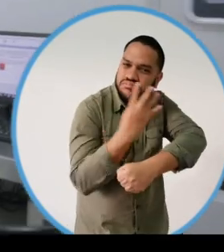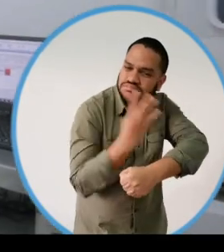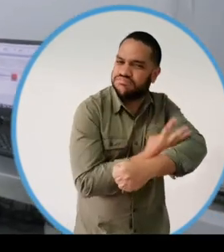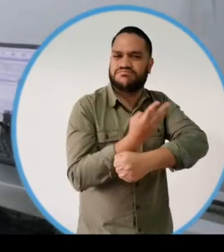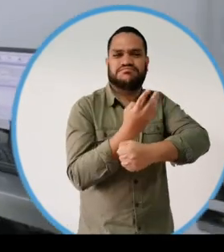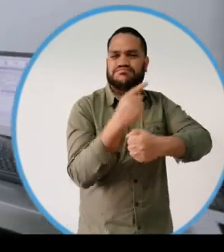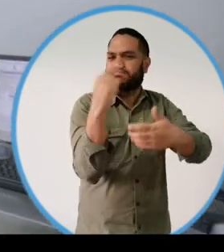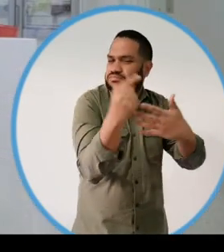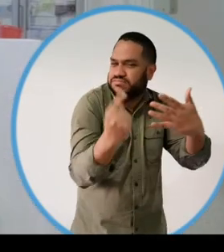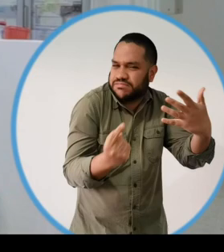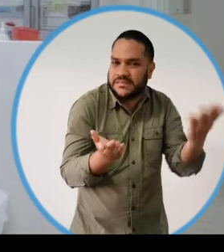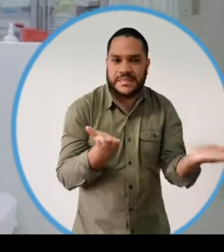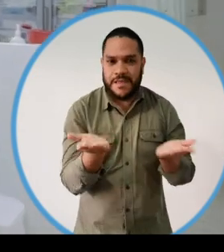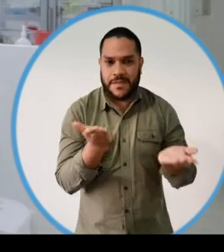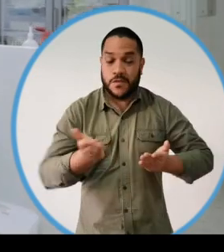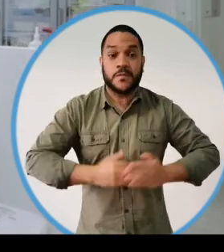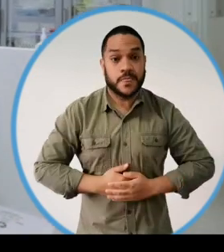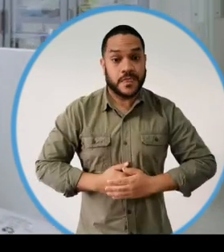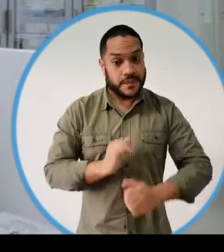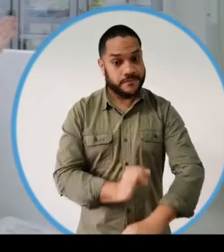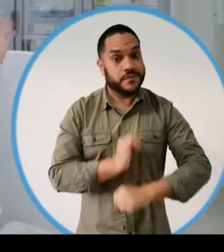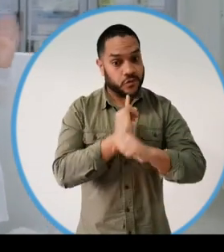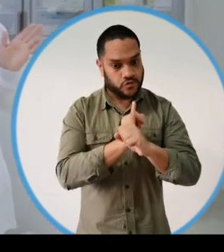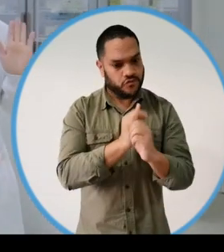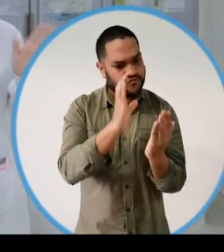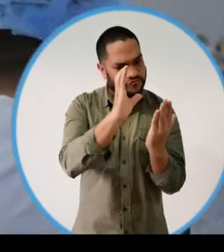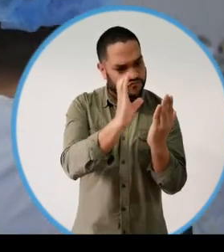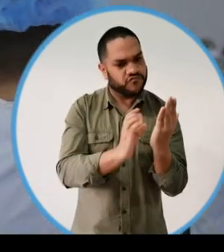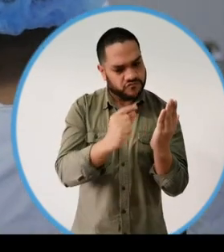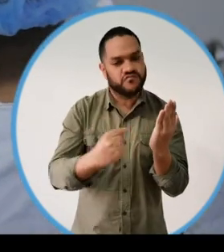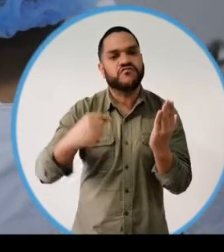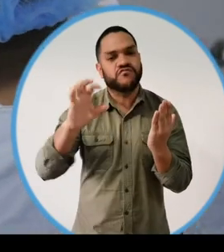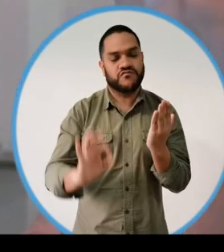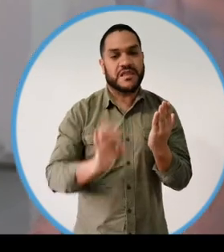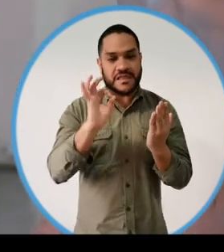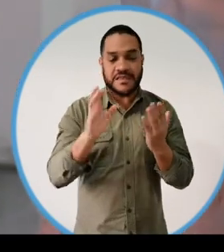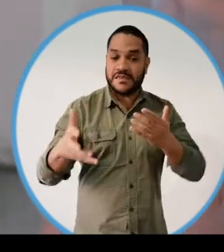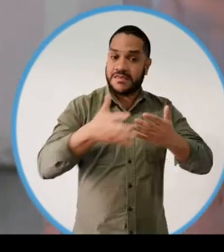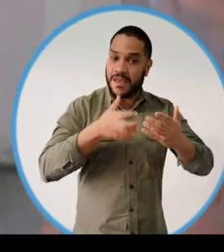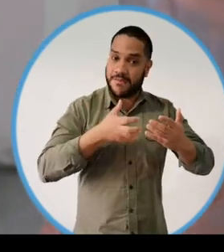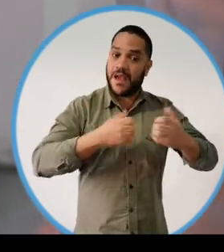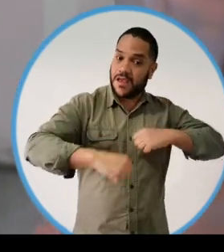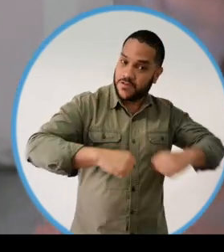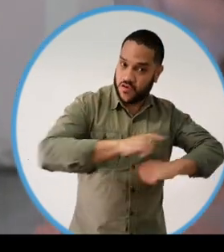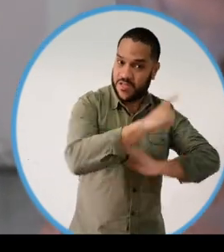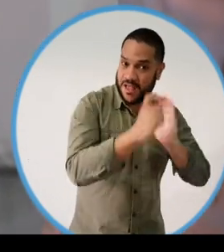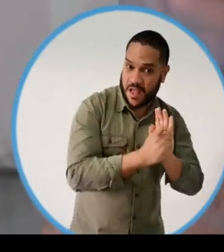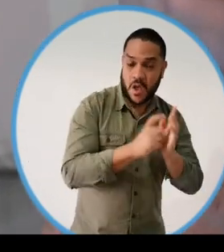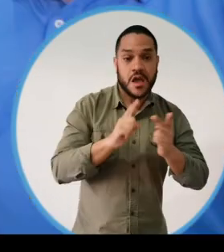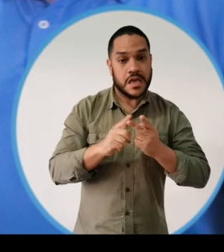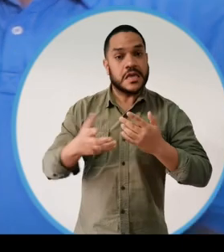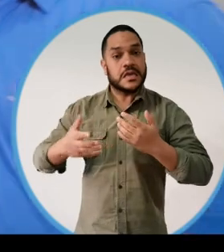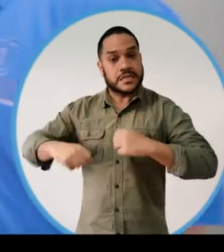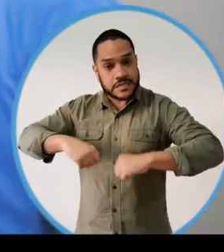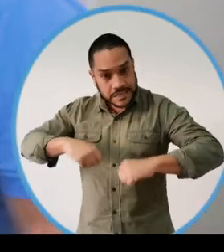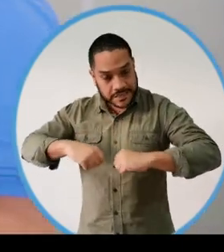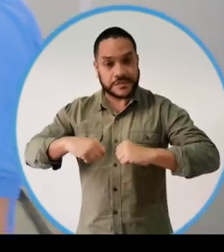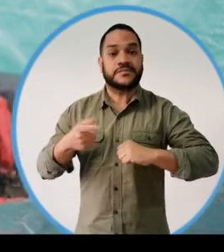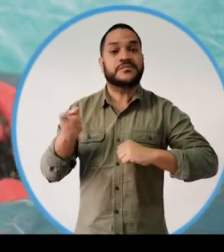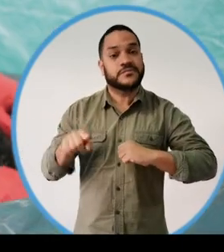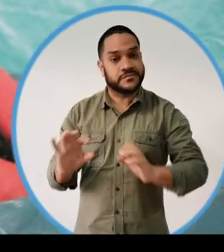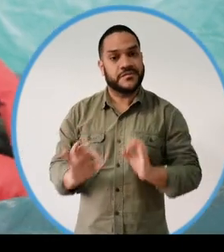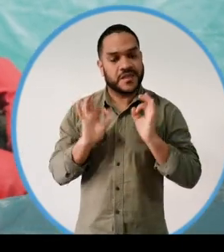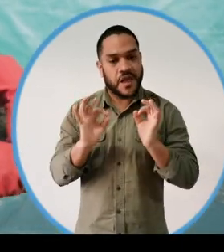entre otros. Somos una institución certificada en sistemas de gestión integrados, sistema de gestión de calidad, seguridad y salud en